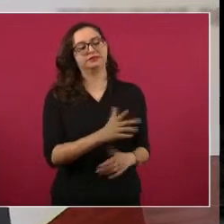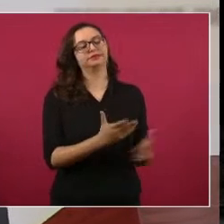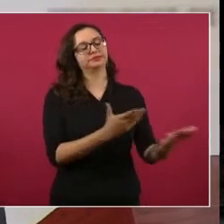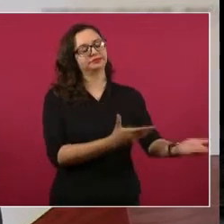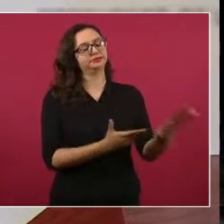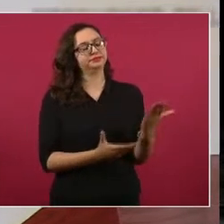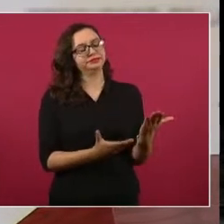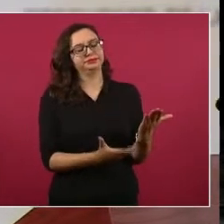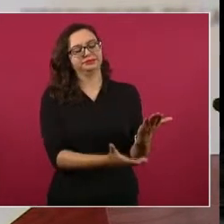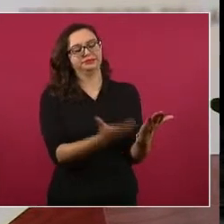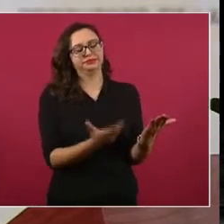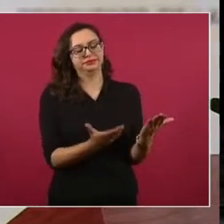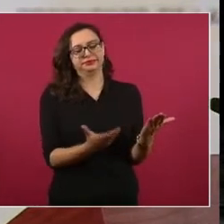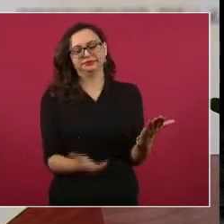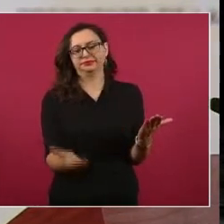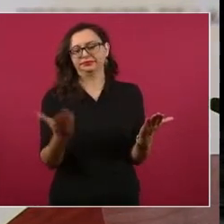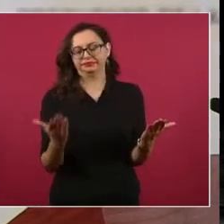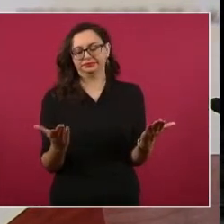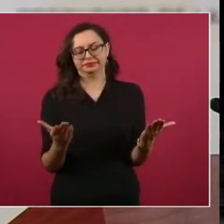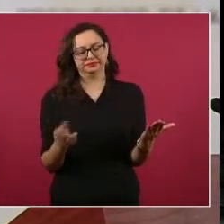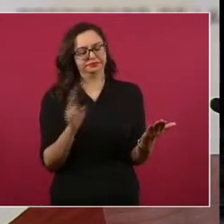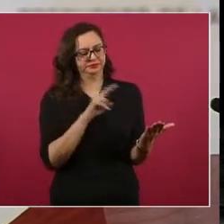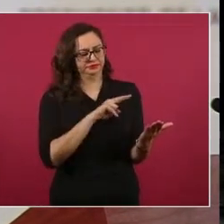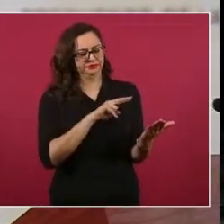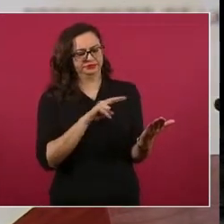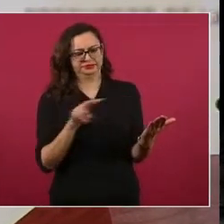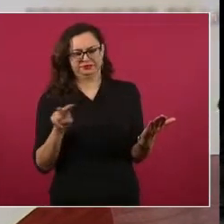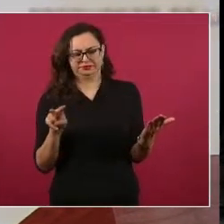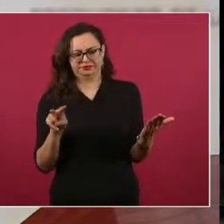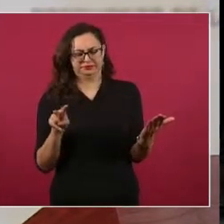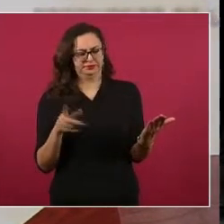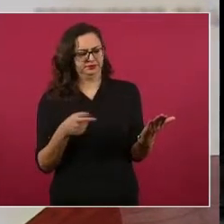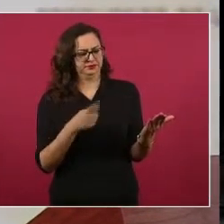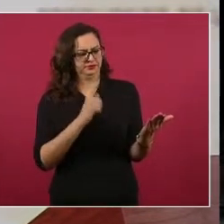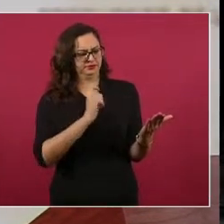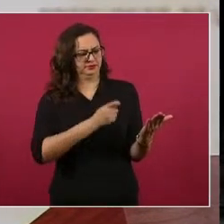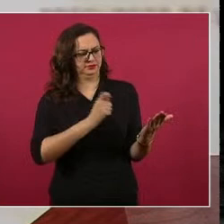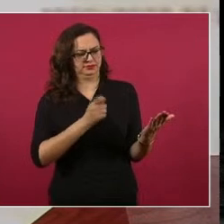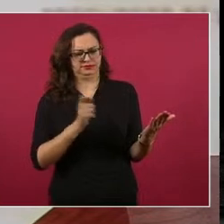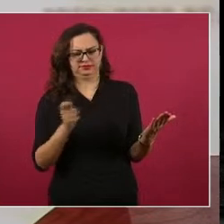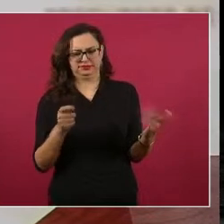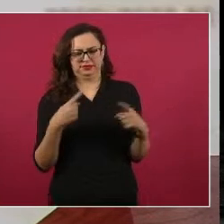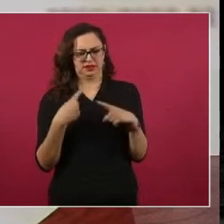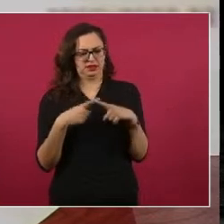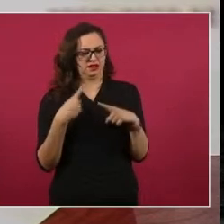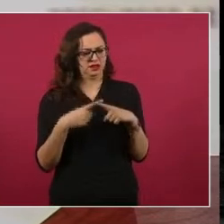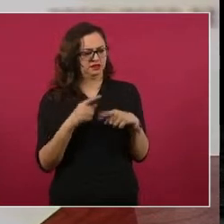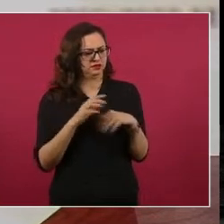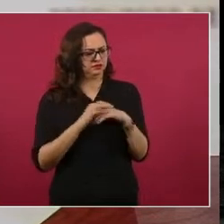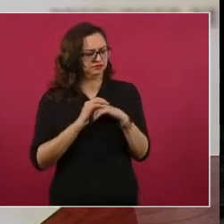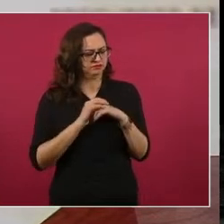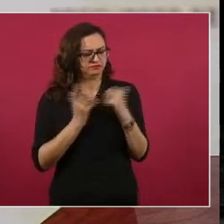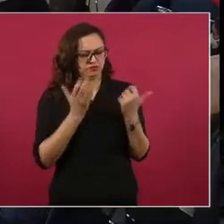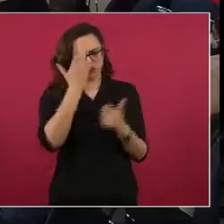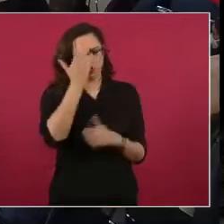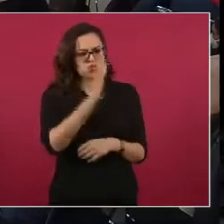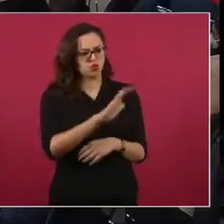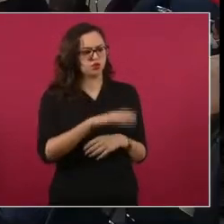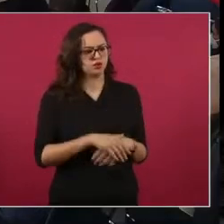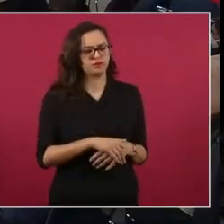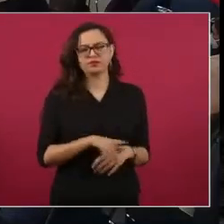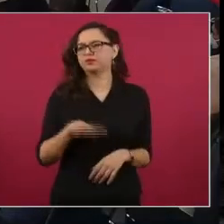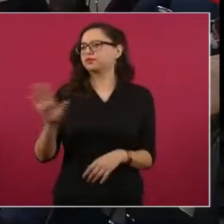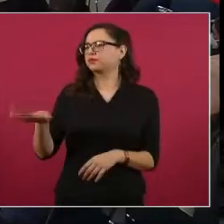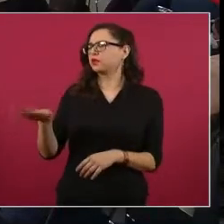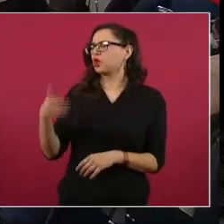y pido opinión a dos secretarios y los